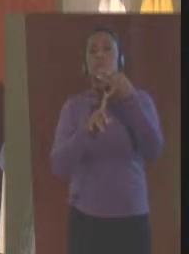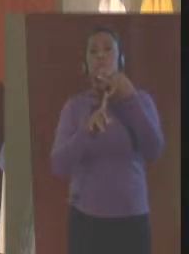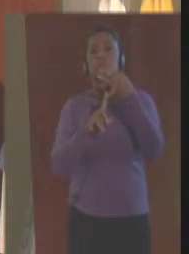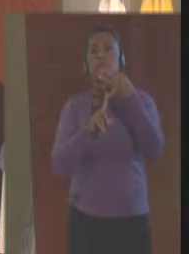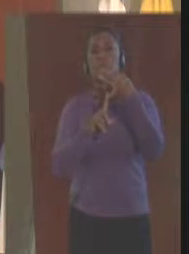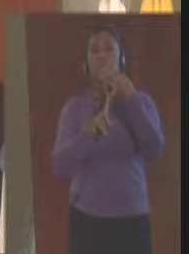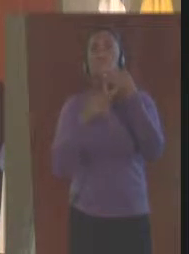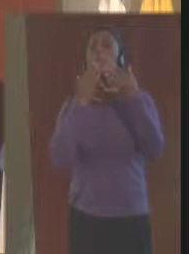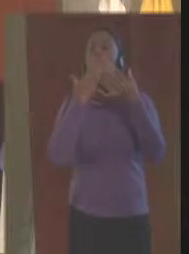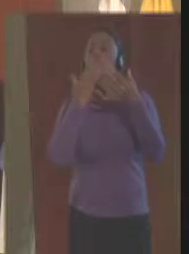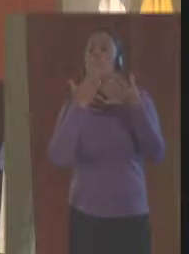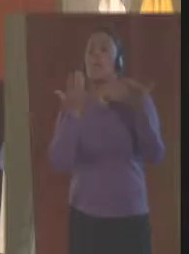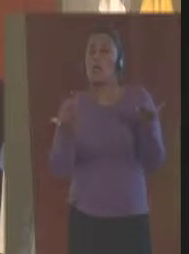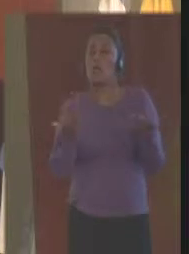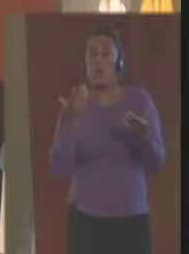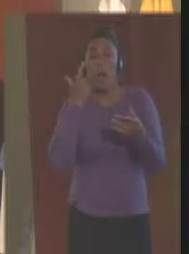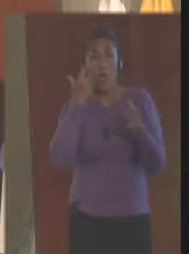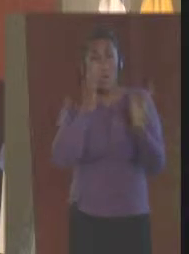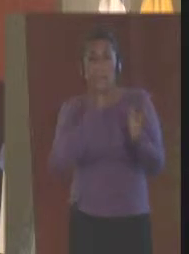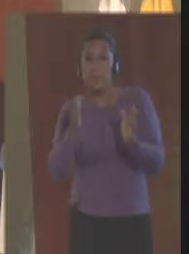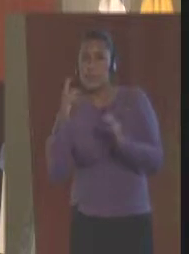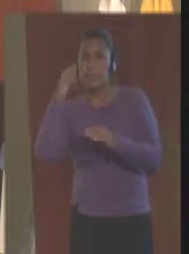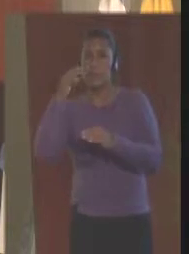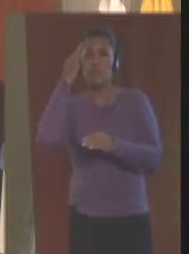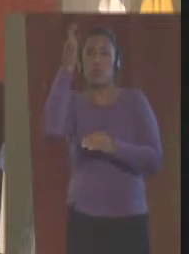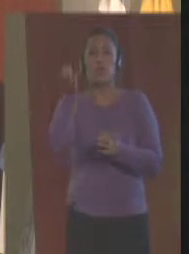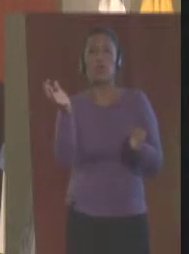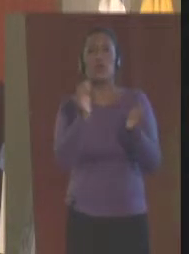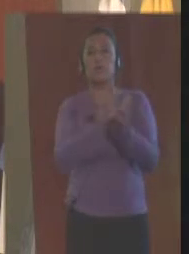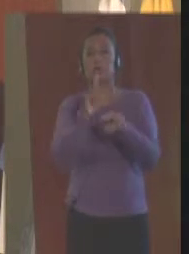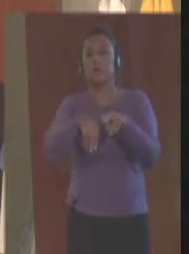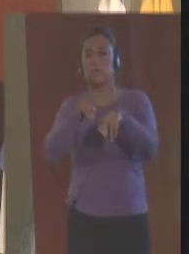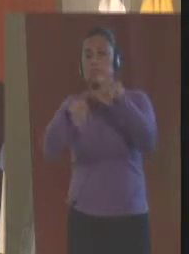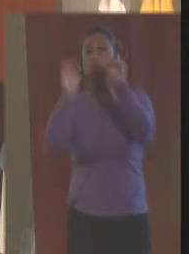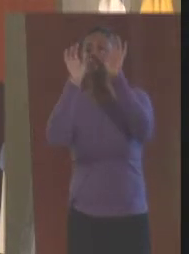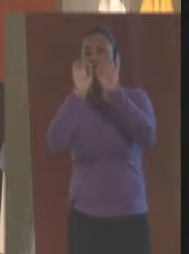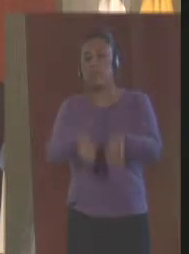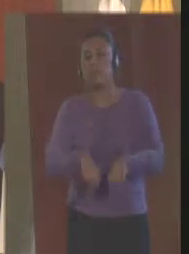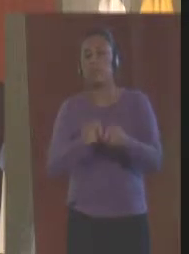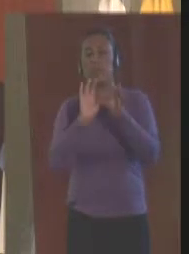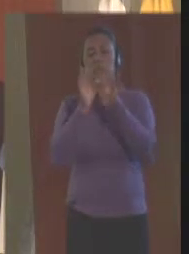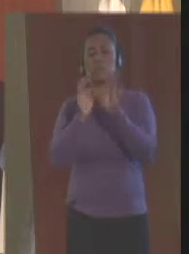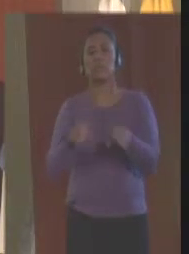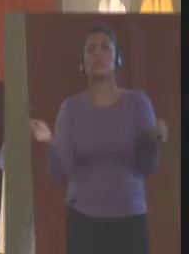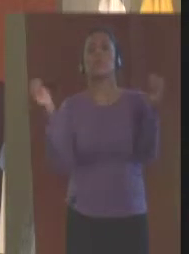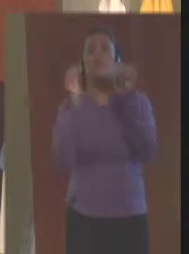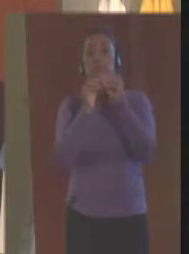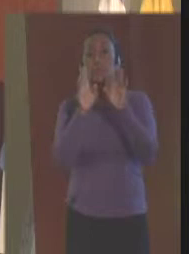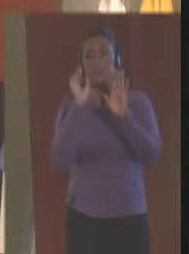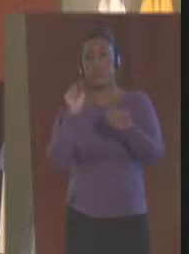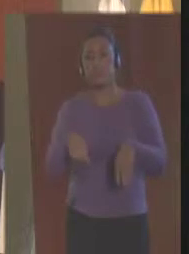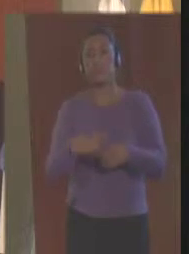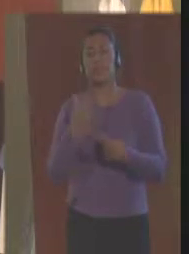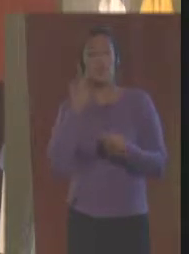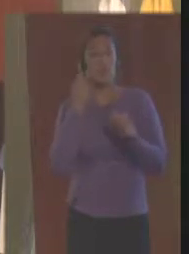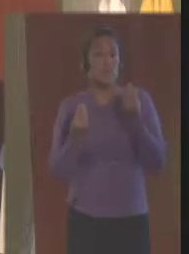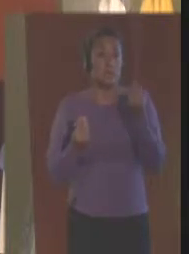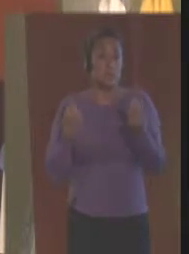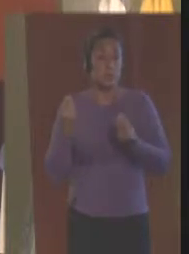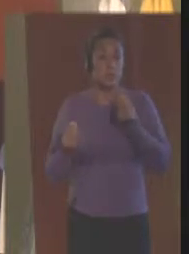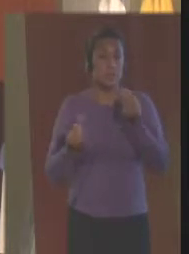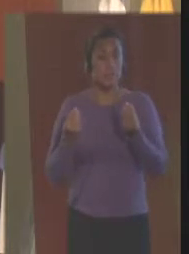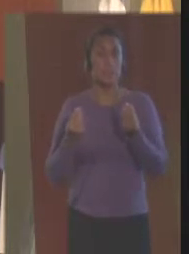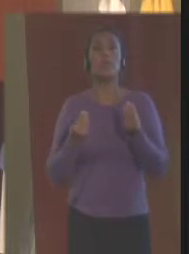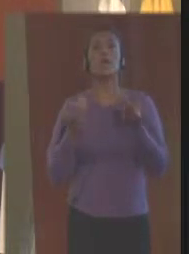gestión reactiva, que es prepararse y responder y rehabilitar ante los desastres. Evidentemente esto tiene algunos elementos